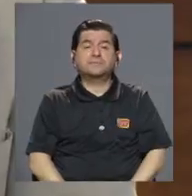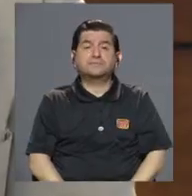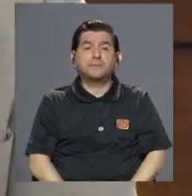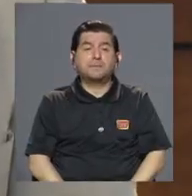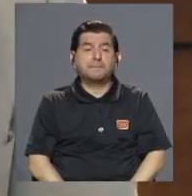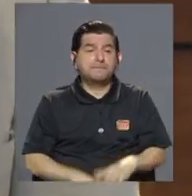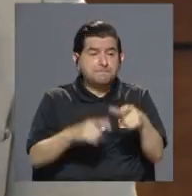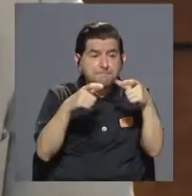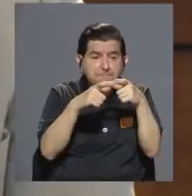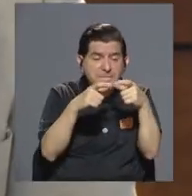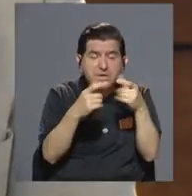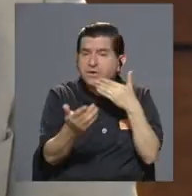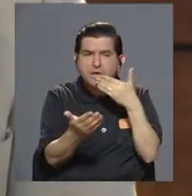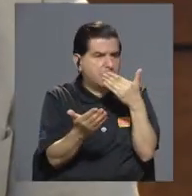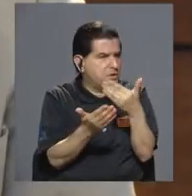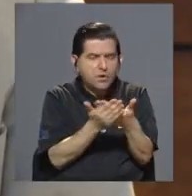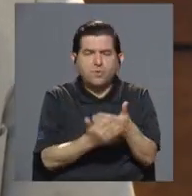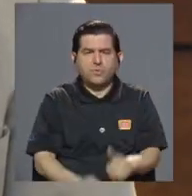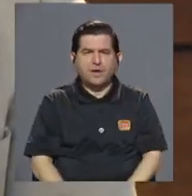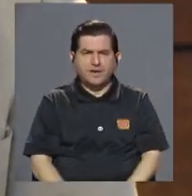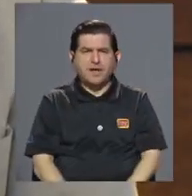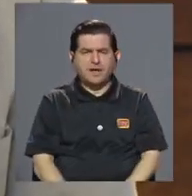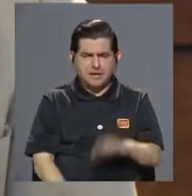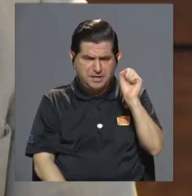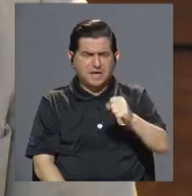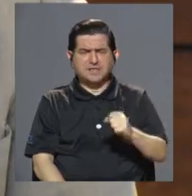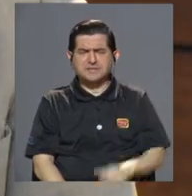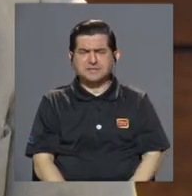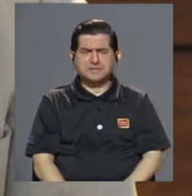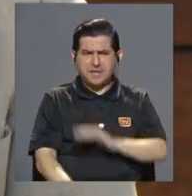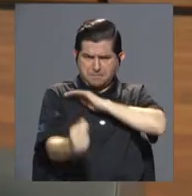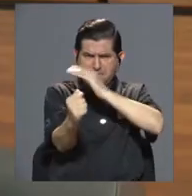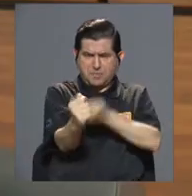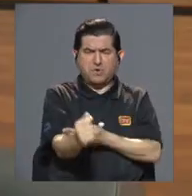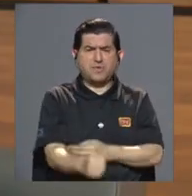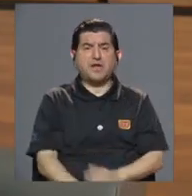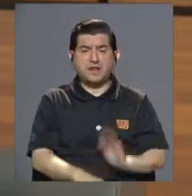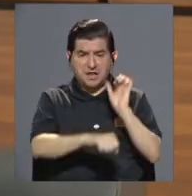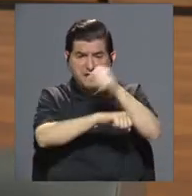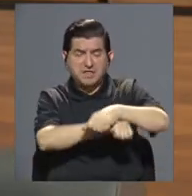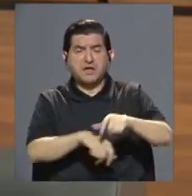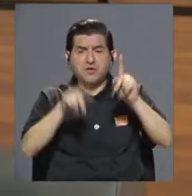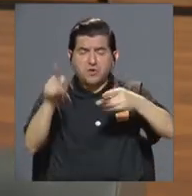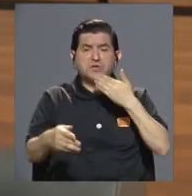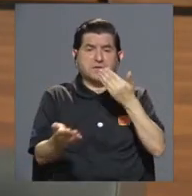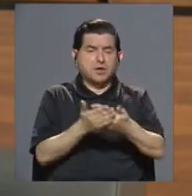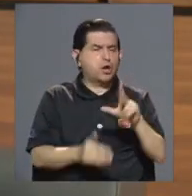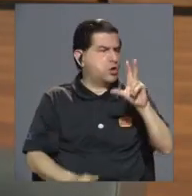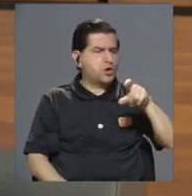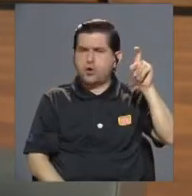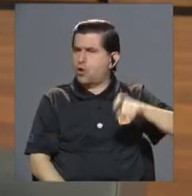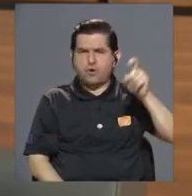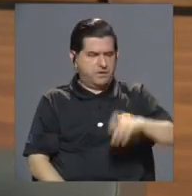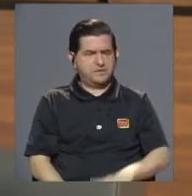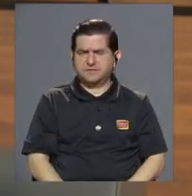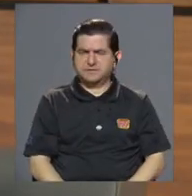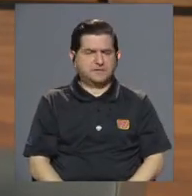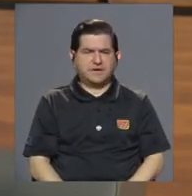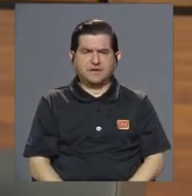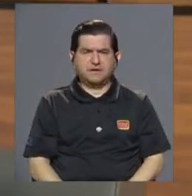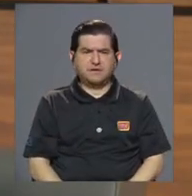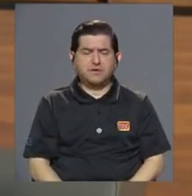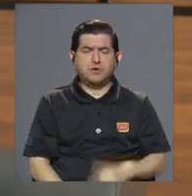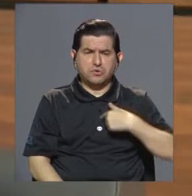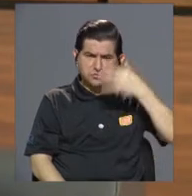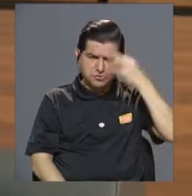una minoría que no es buena, que tiene demasiada potencia. Y que le gana a toda esa gente buena. No necesariamente. Yo siempre creo que el